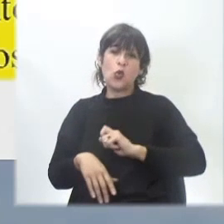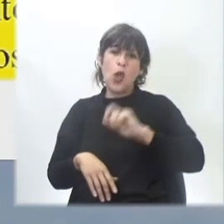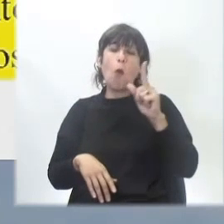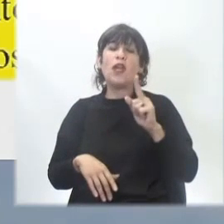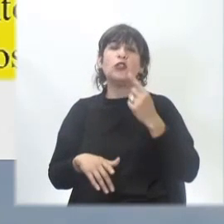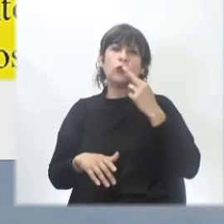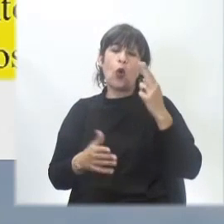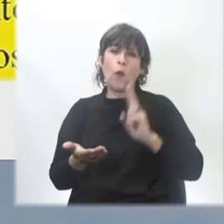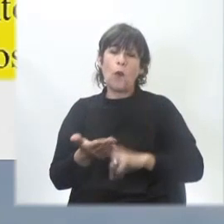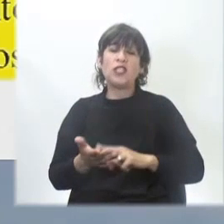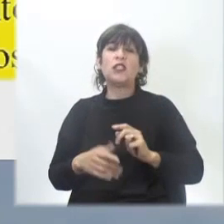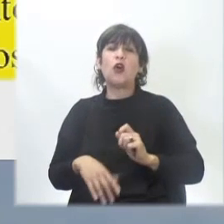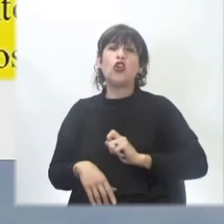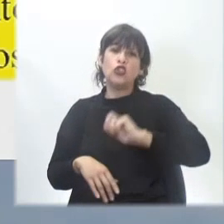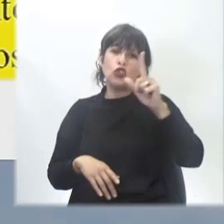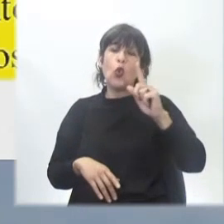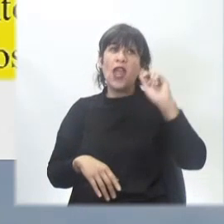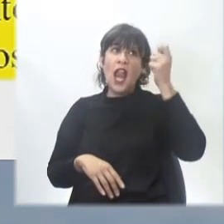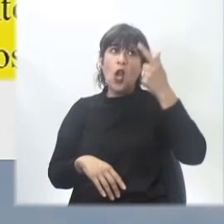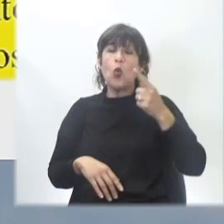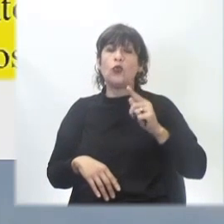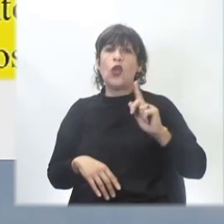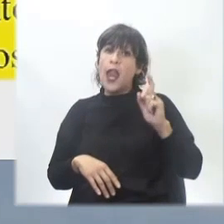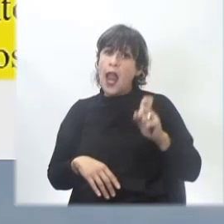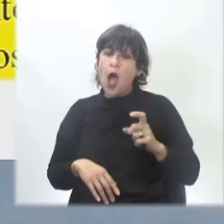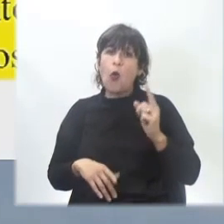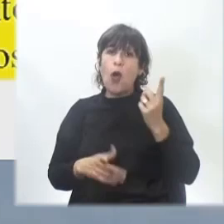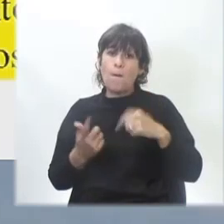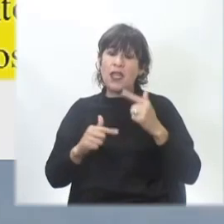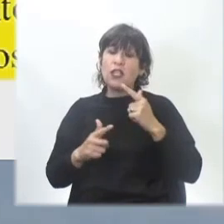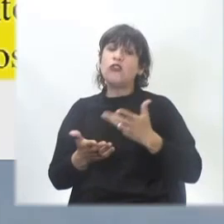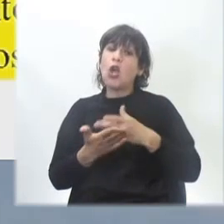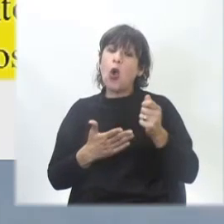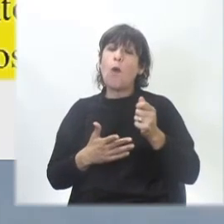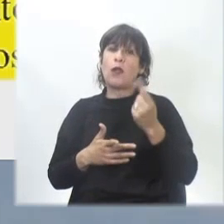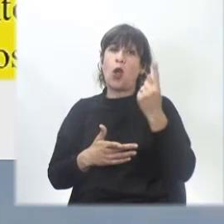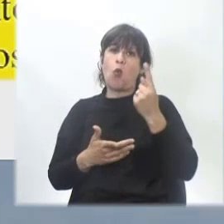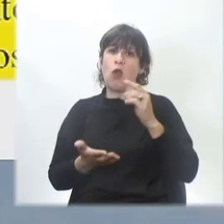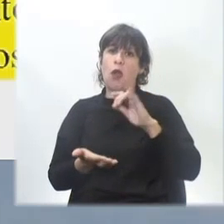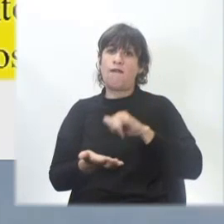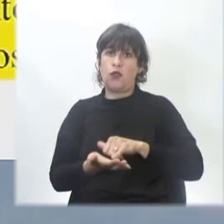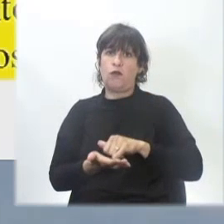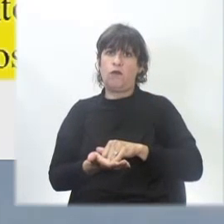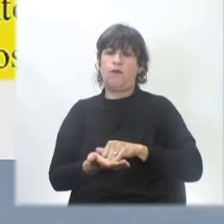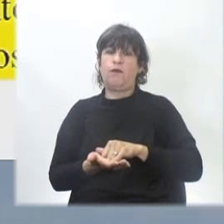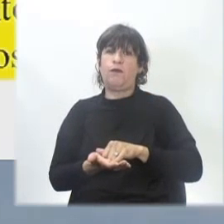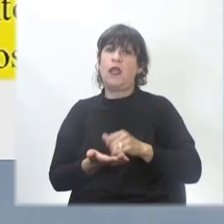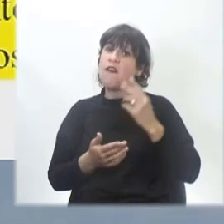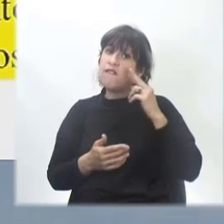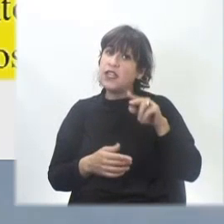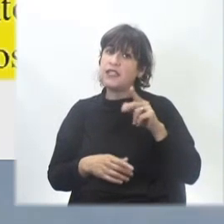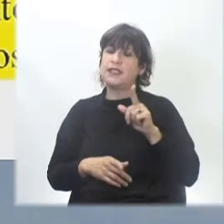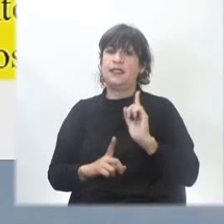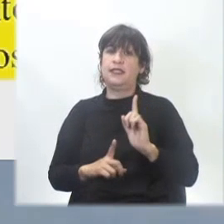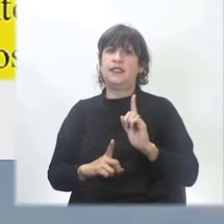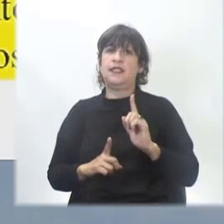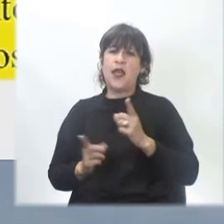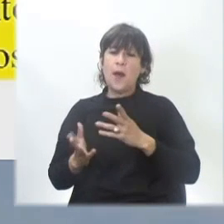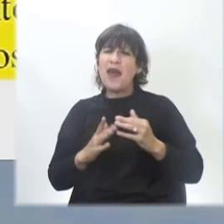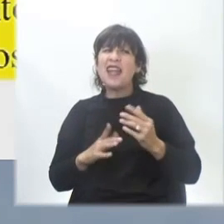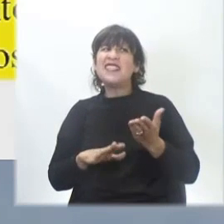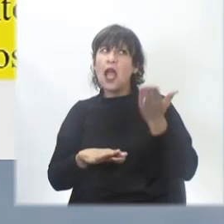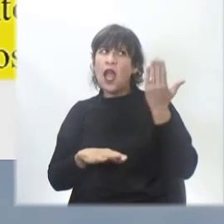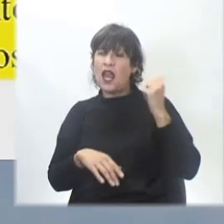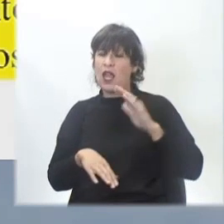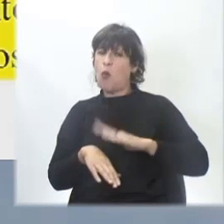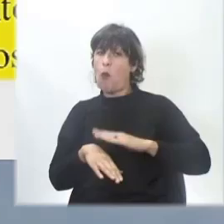impuestos, sube la luz, sube el agua, pero se compra un avión. Fíjese que parece que en aquel